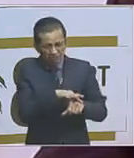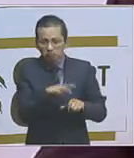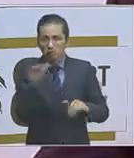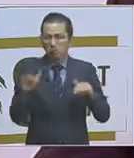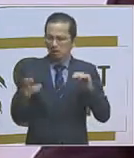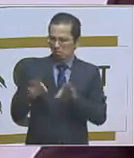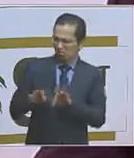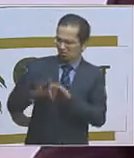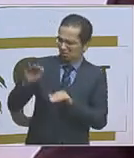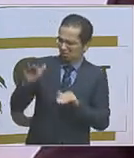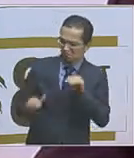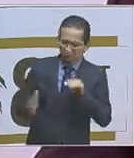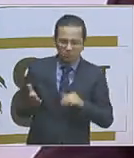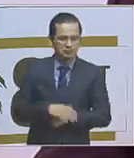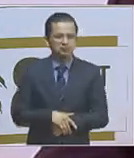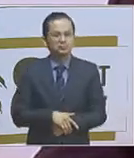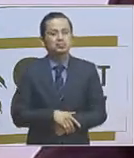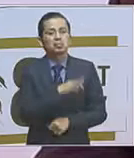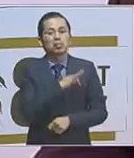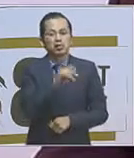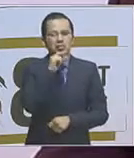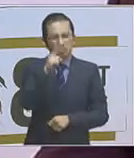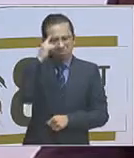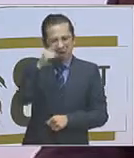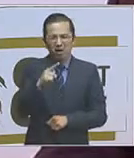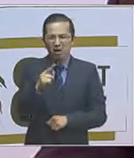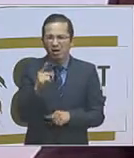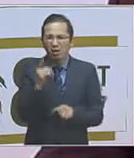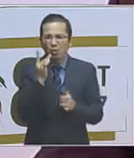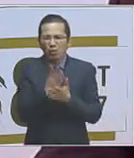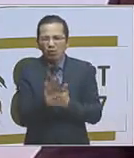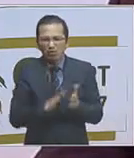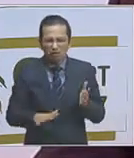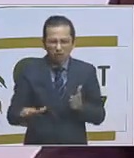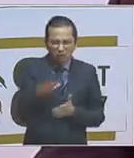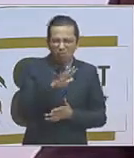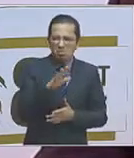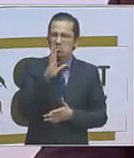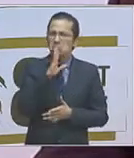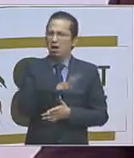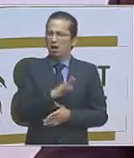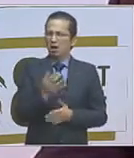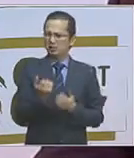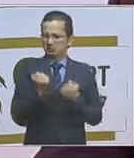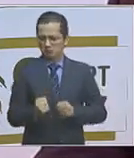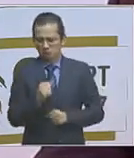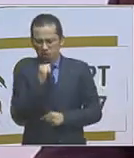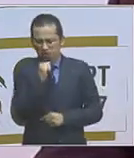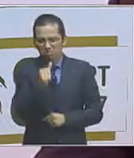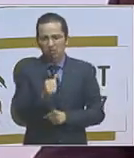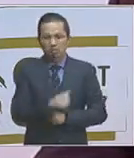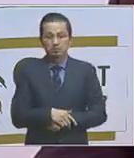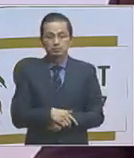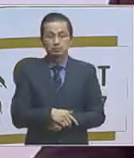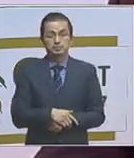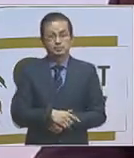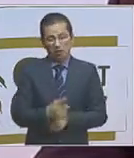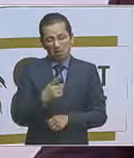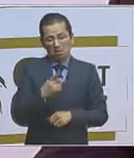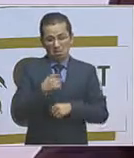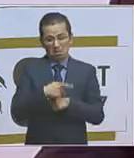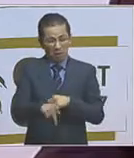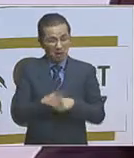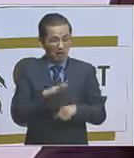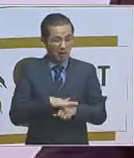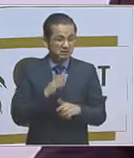de generar aún más superficialidad e incertidumbre el gran peligro lo he mencionado en alguna columna del periódico